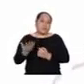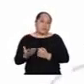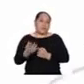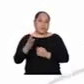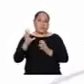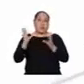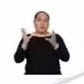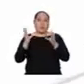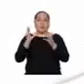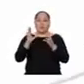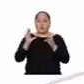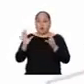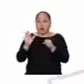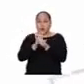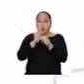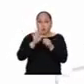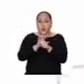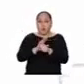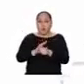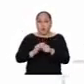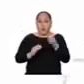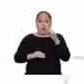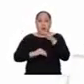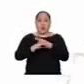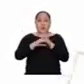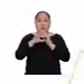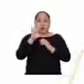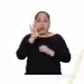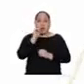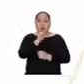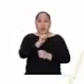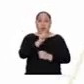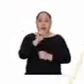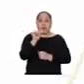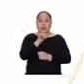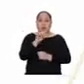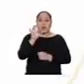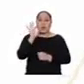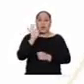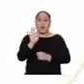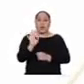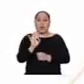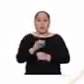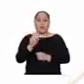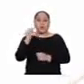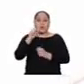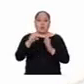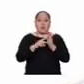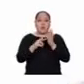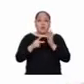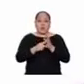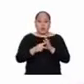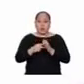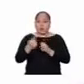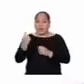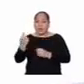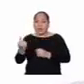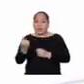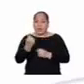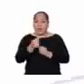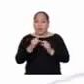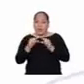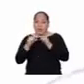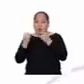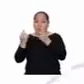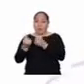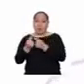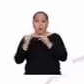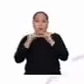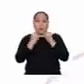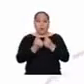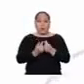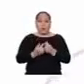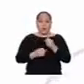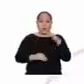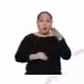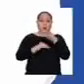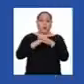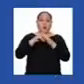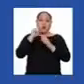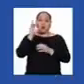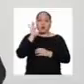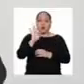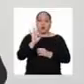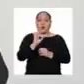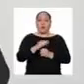lo redondearemos a 9. Eso quiere decir que el tamaño de cada grupo o intervalo es